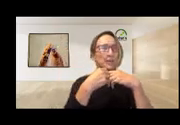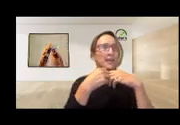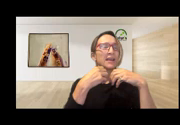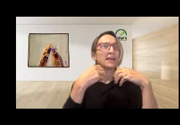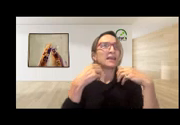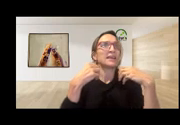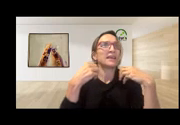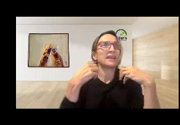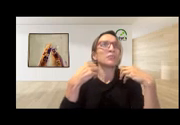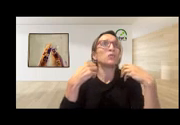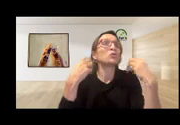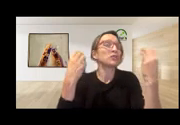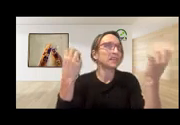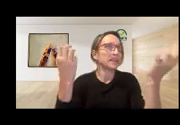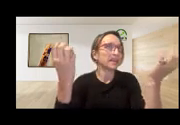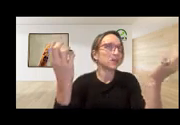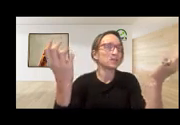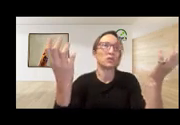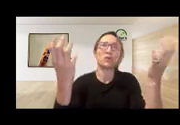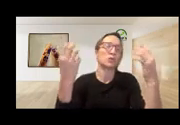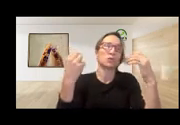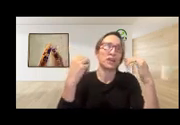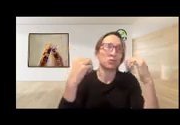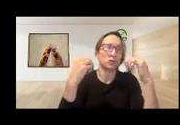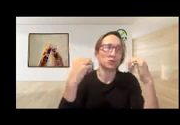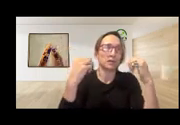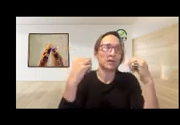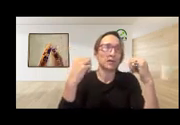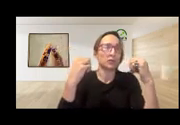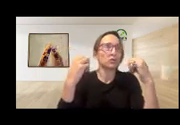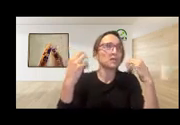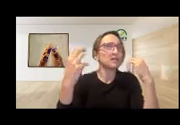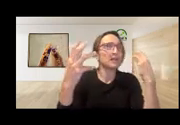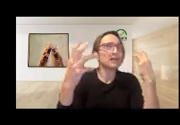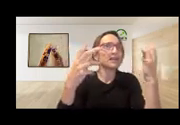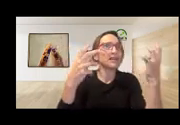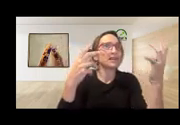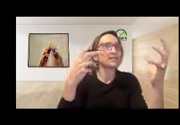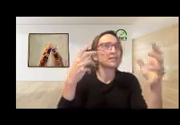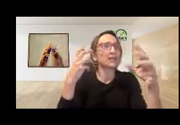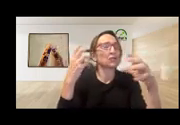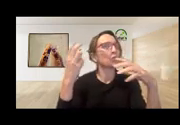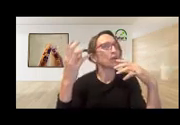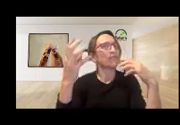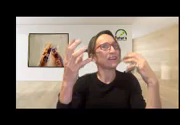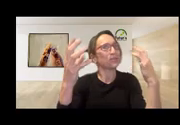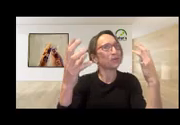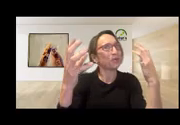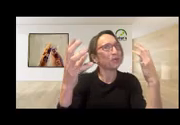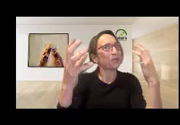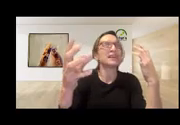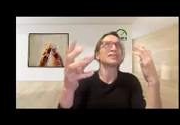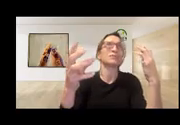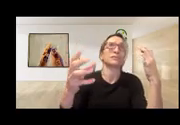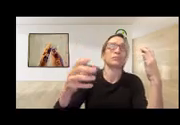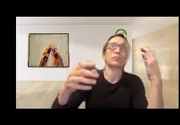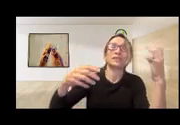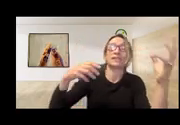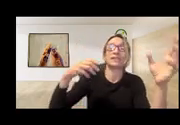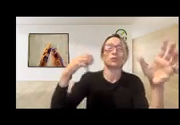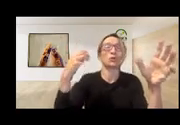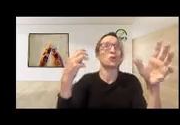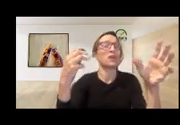nosotros, qué mundo tenían ellos que hoy ya no tenemos. Entonces, es toda una reflexión,